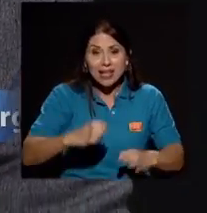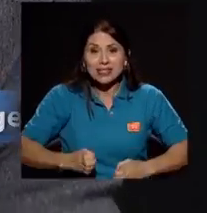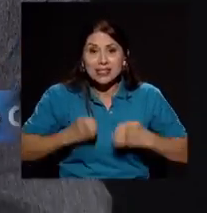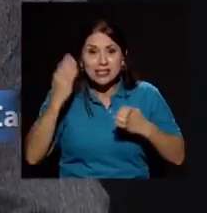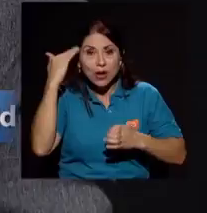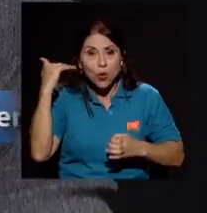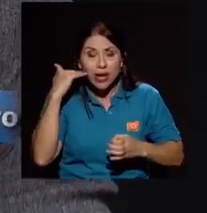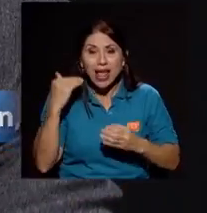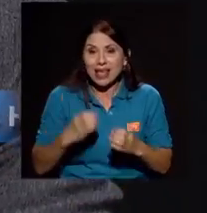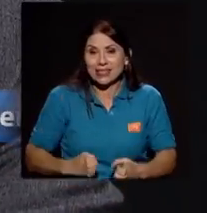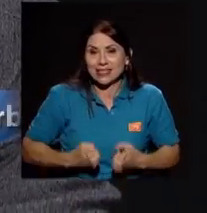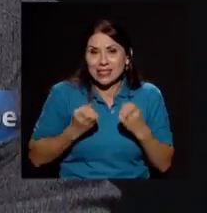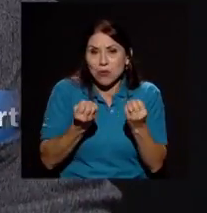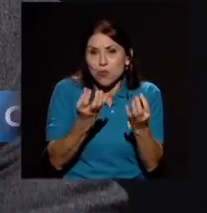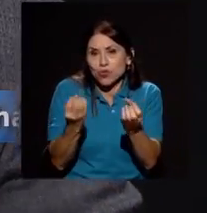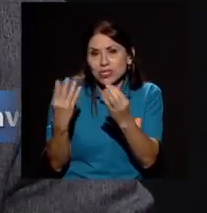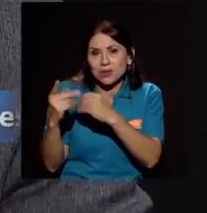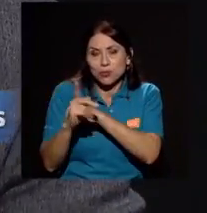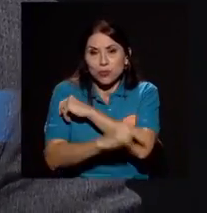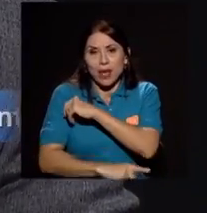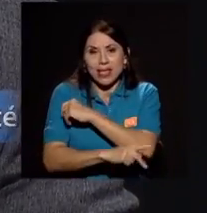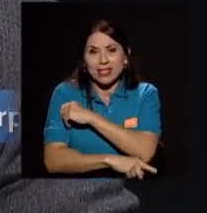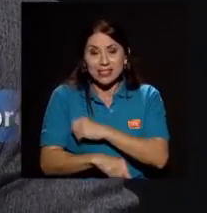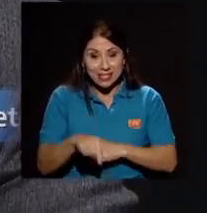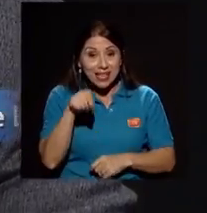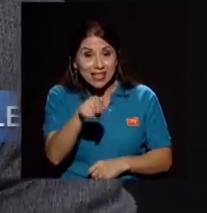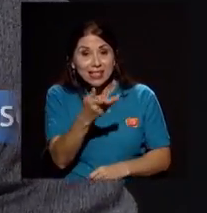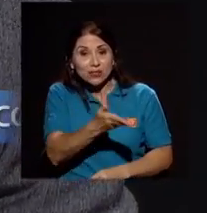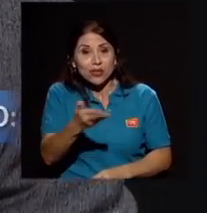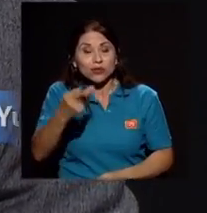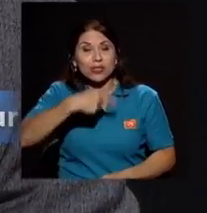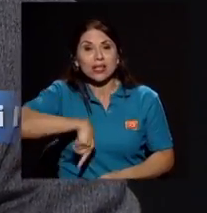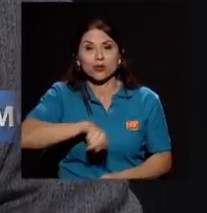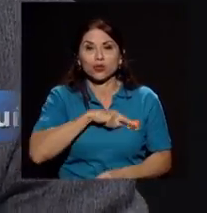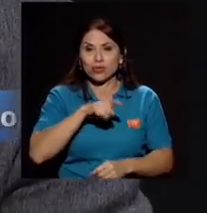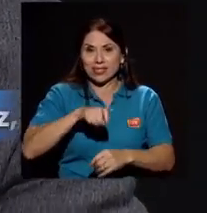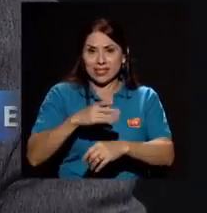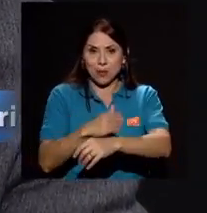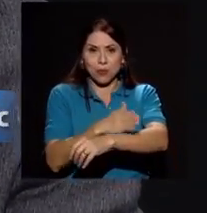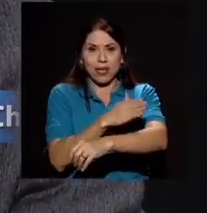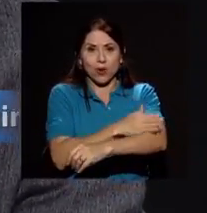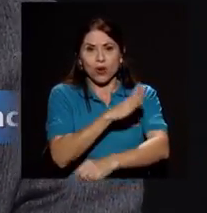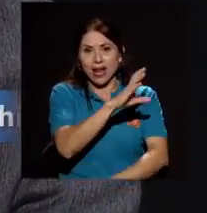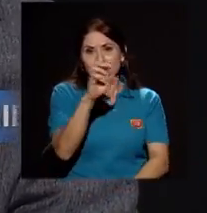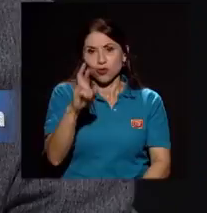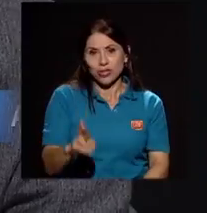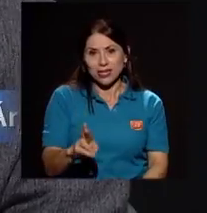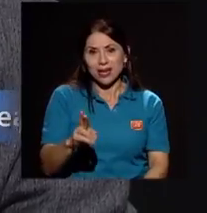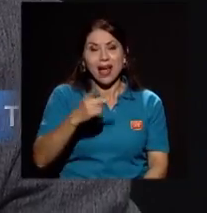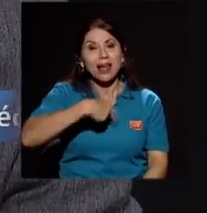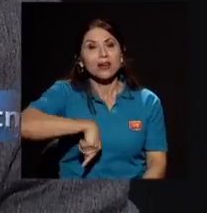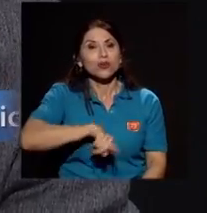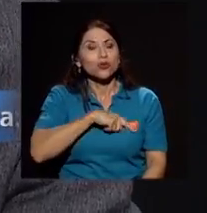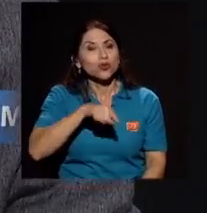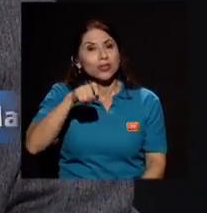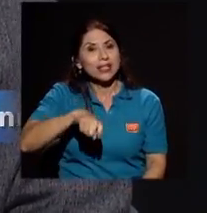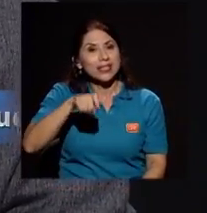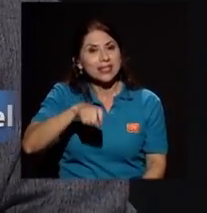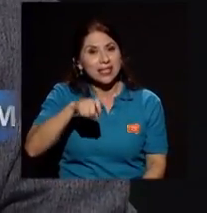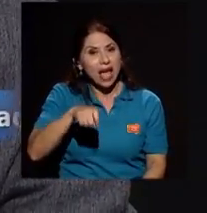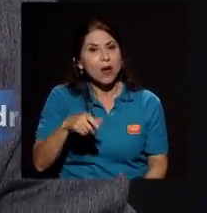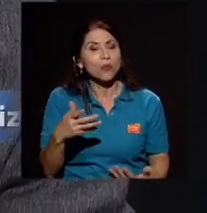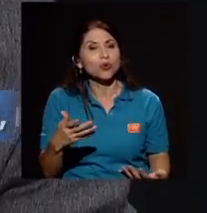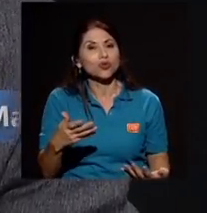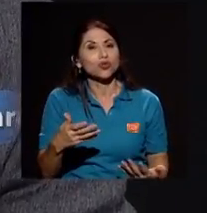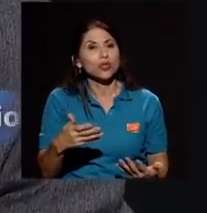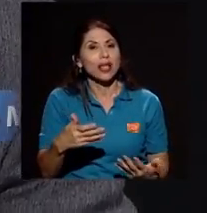ese es el tipo de cosas que necesitamos mejorar en costa rica necesitamos facilitar la movilidad